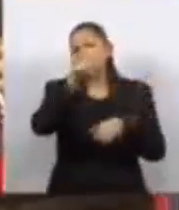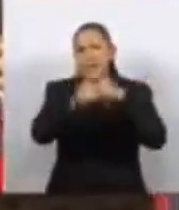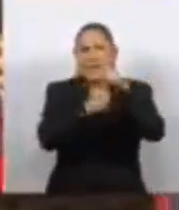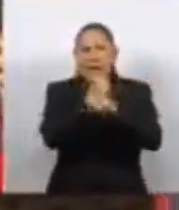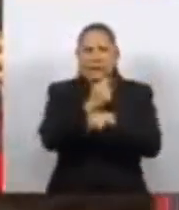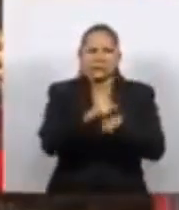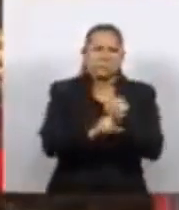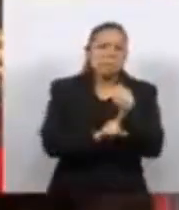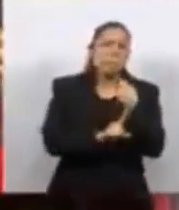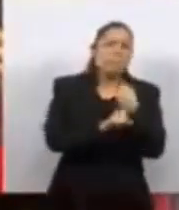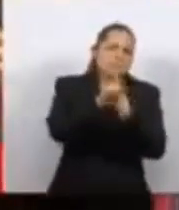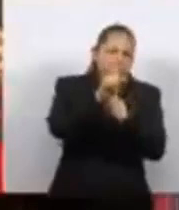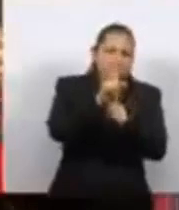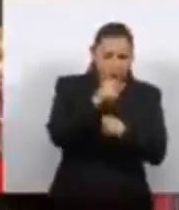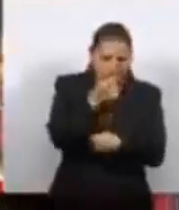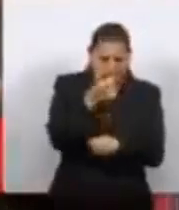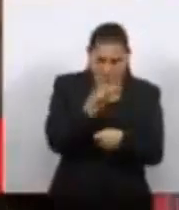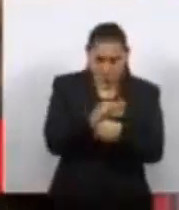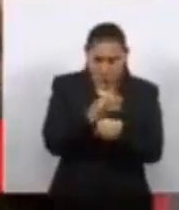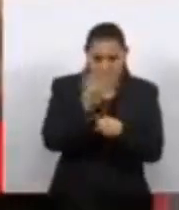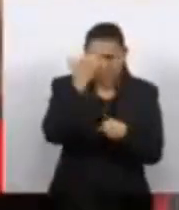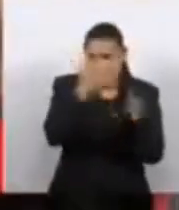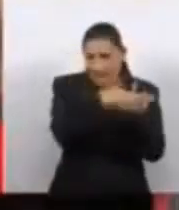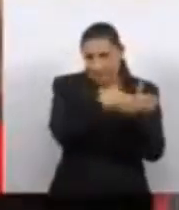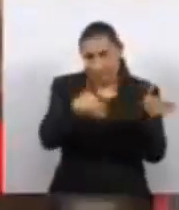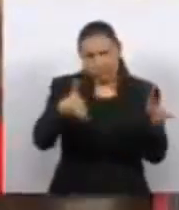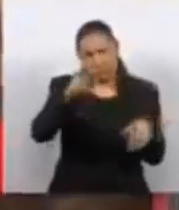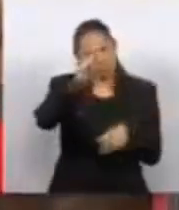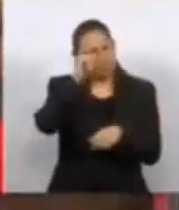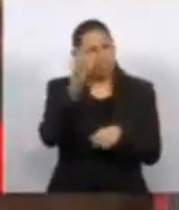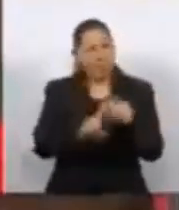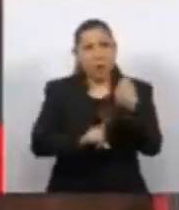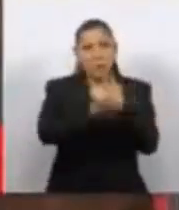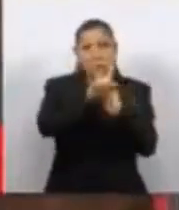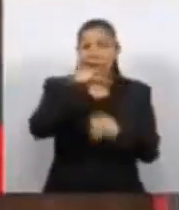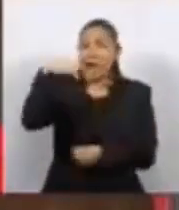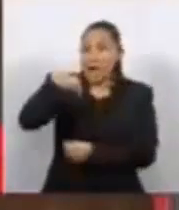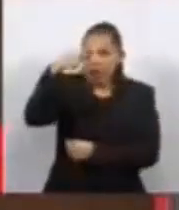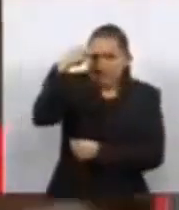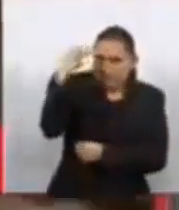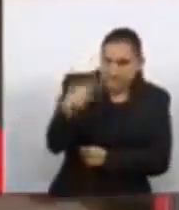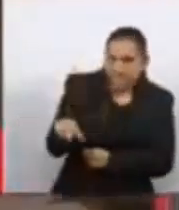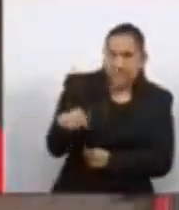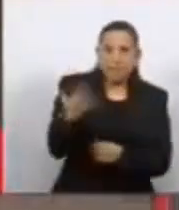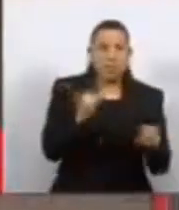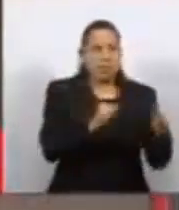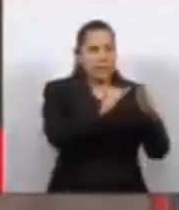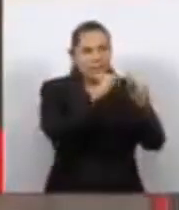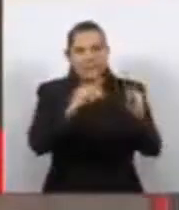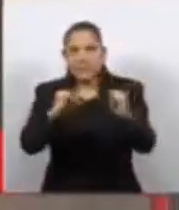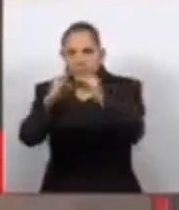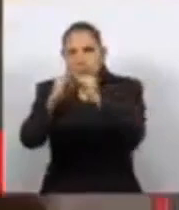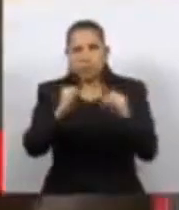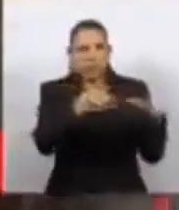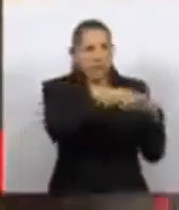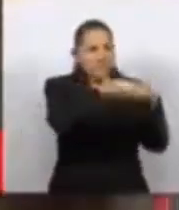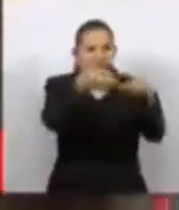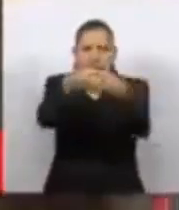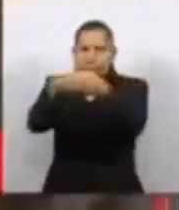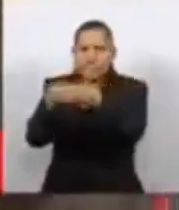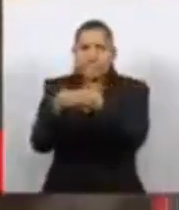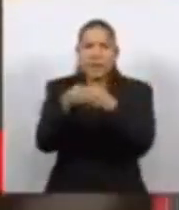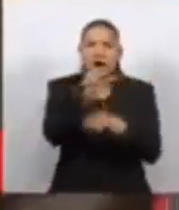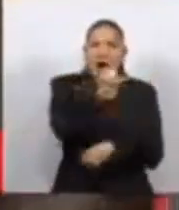nuestro país puso en evidencia el abandono y la fragilidad de las instituciones económicas y de salud.